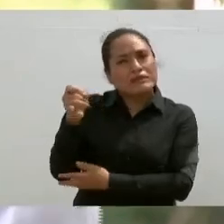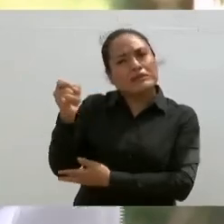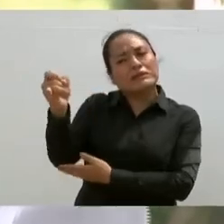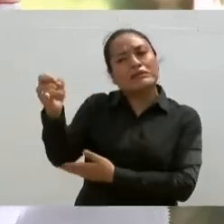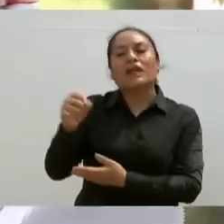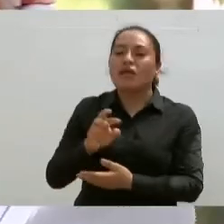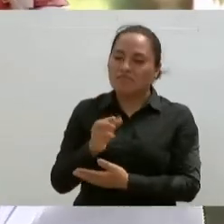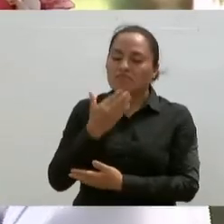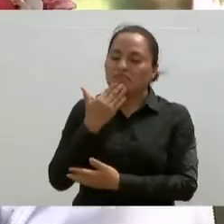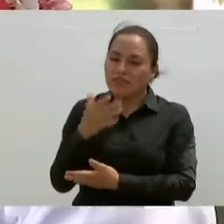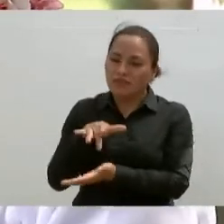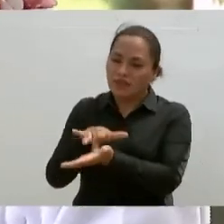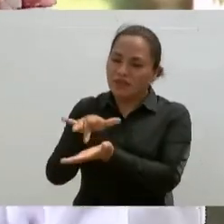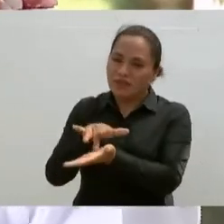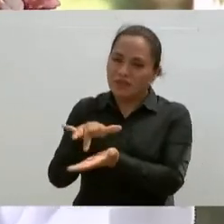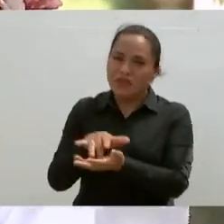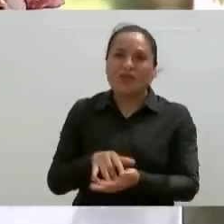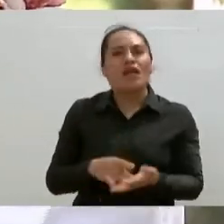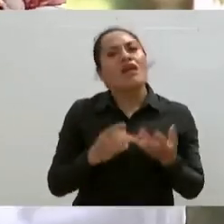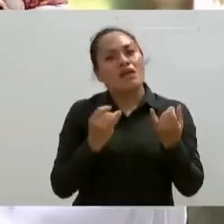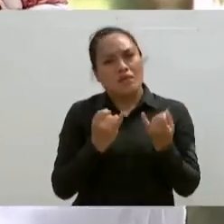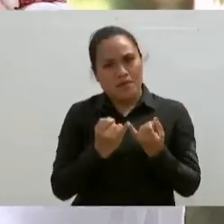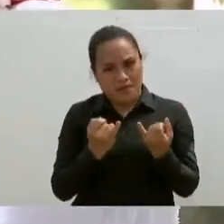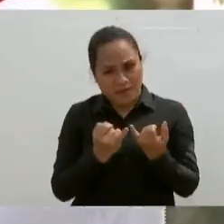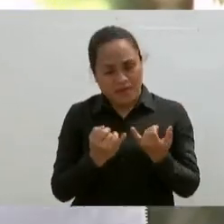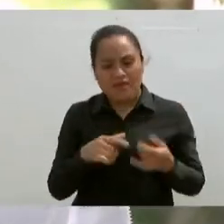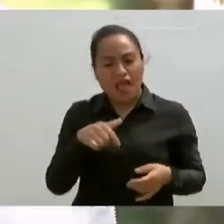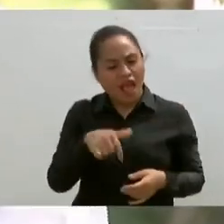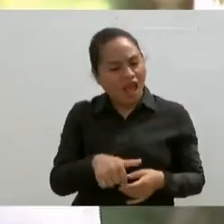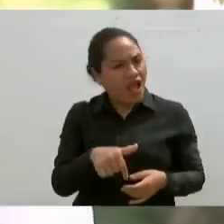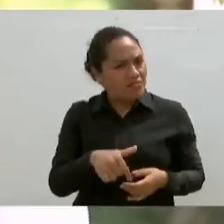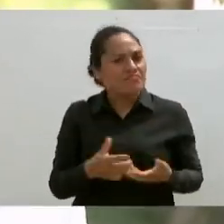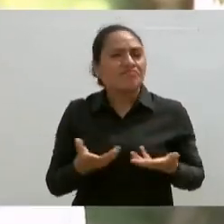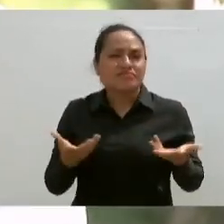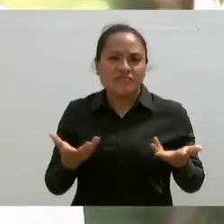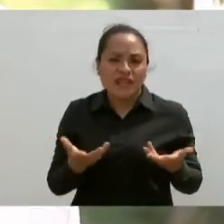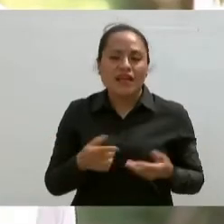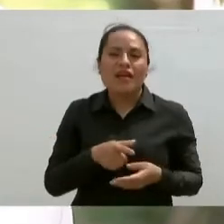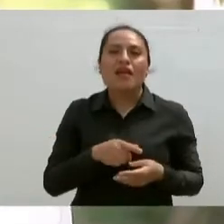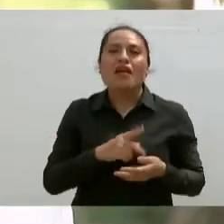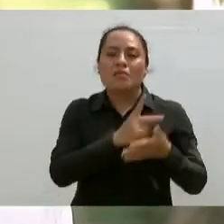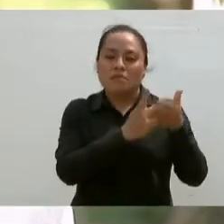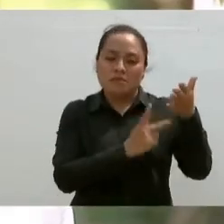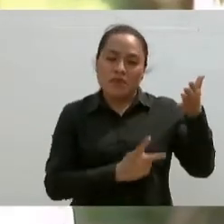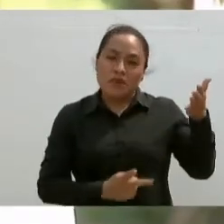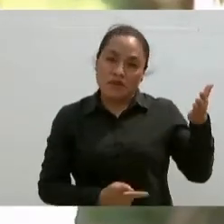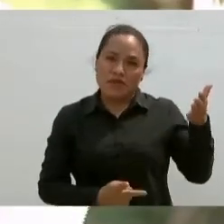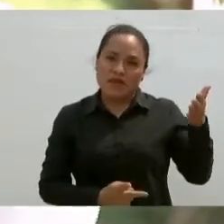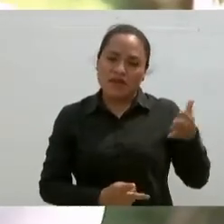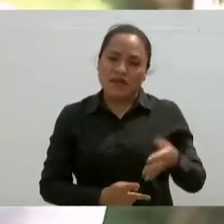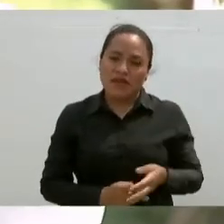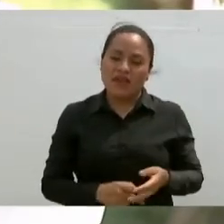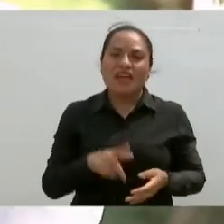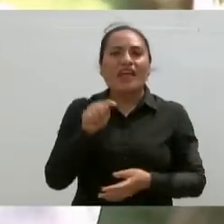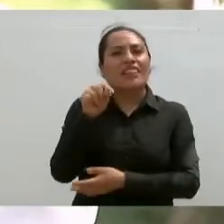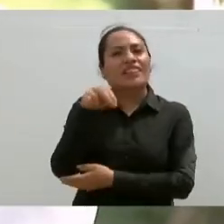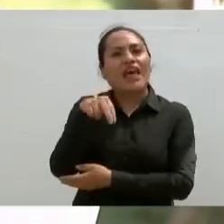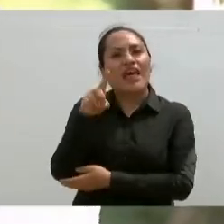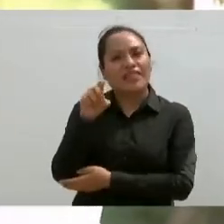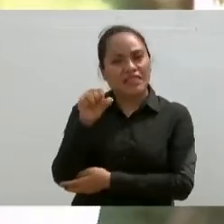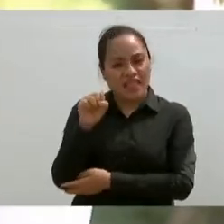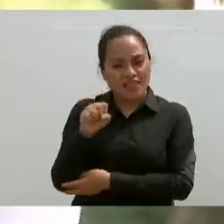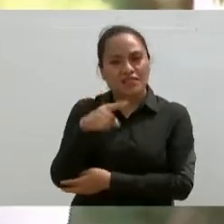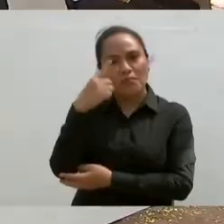Aquí también se aplica el programa Tandas para el